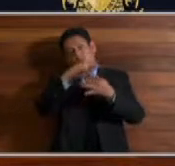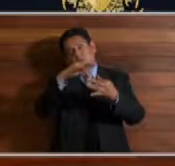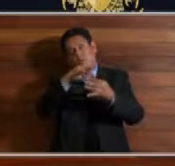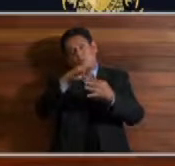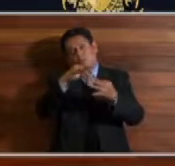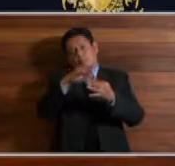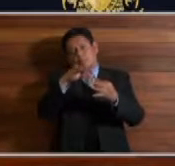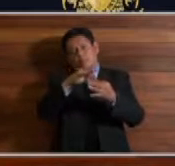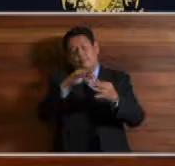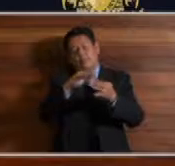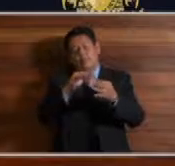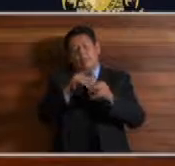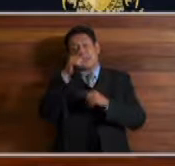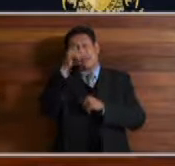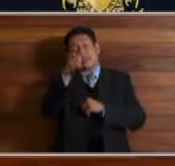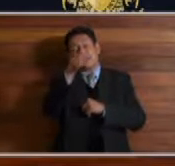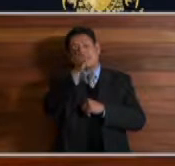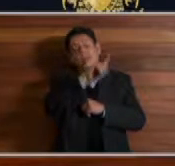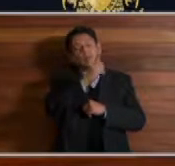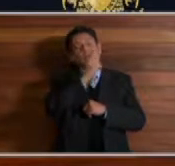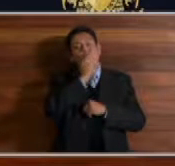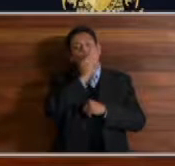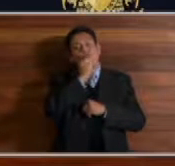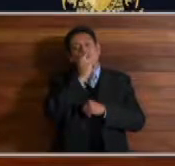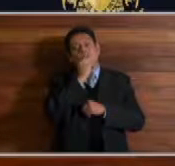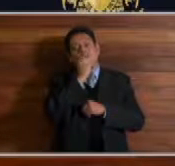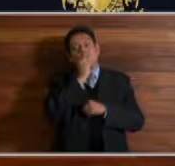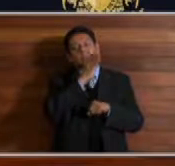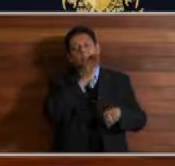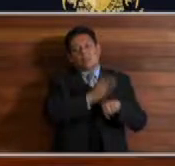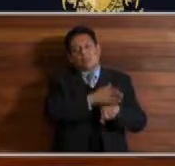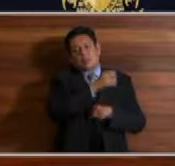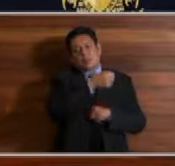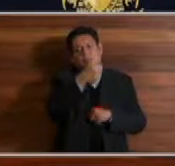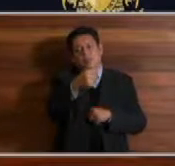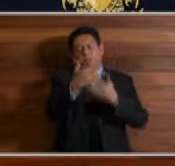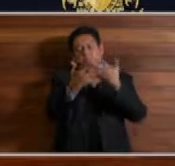condenó al señor a 3 meses de cárcel,